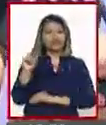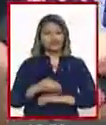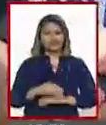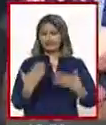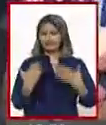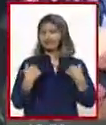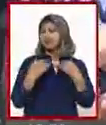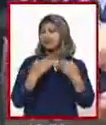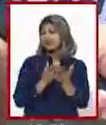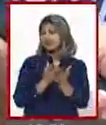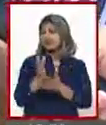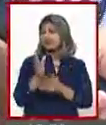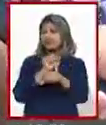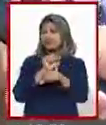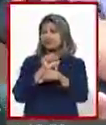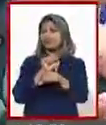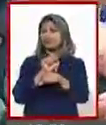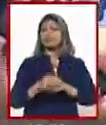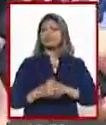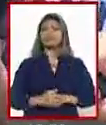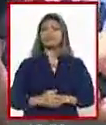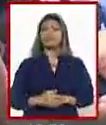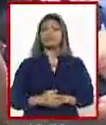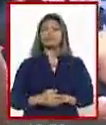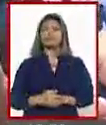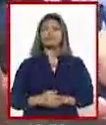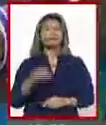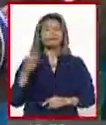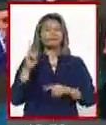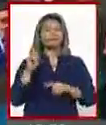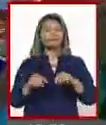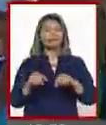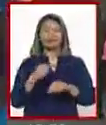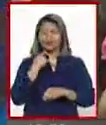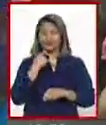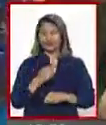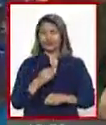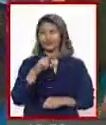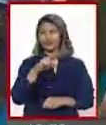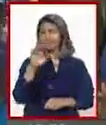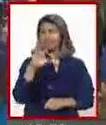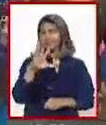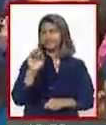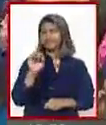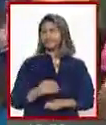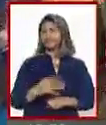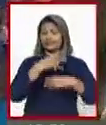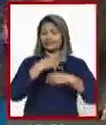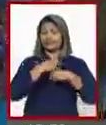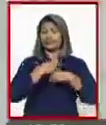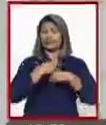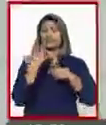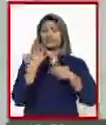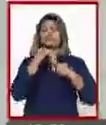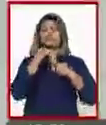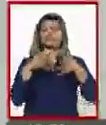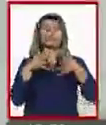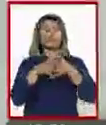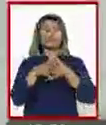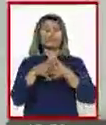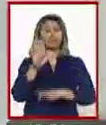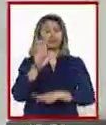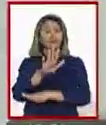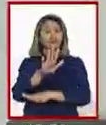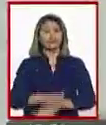Tenemos derecho a la fuente de trabajo. Que no cuente nuestra fuente de trabajo. Son 250 comerciantes que están movilizados y no descartan bloqueos en horas de